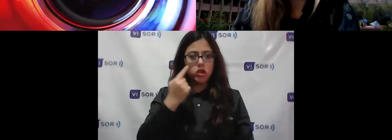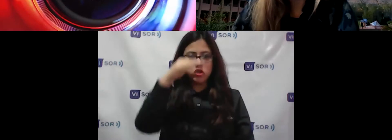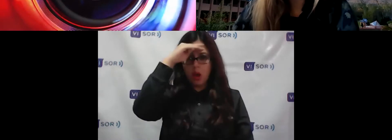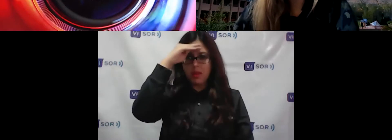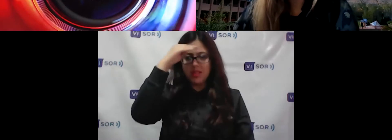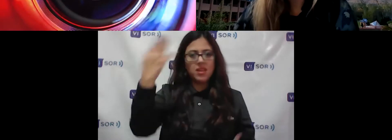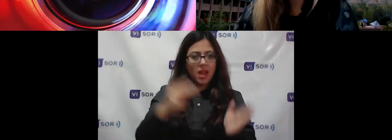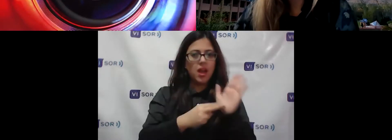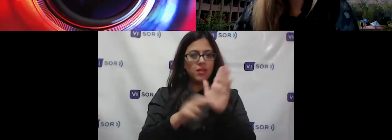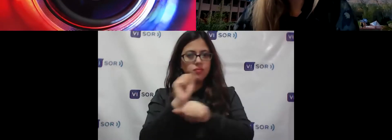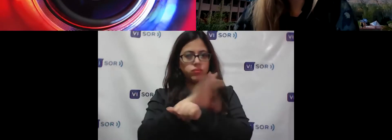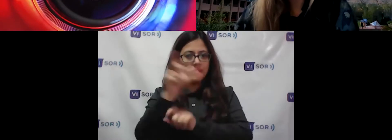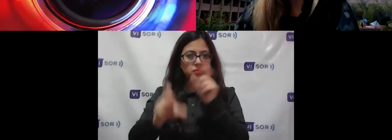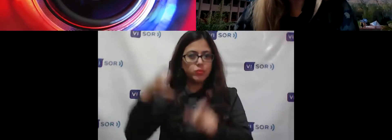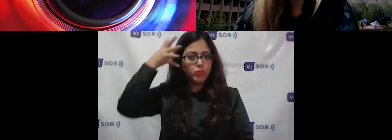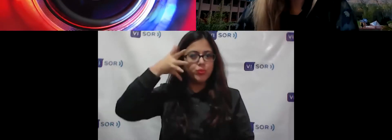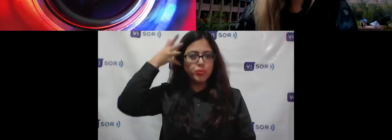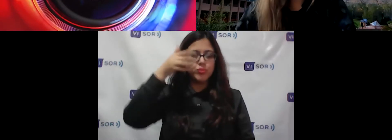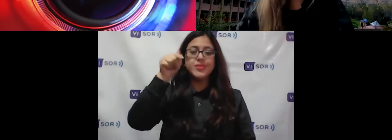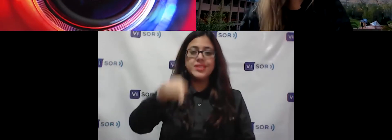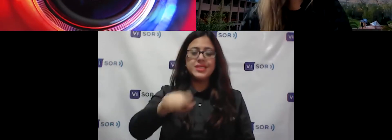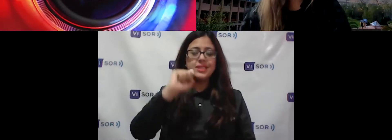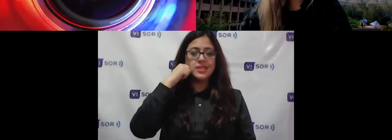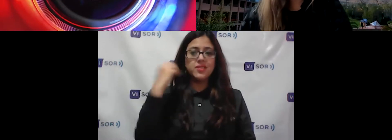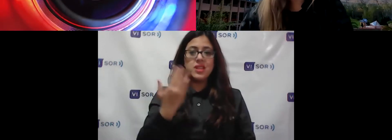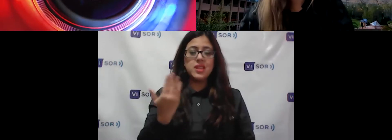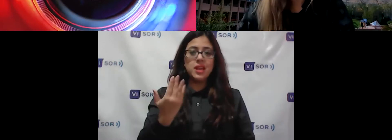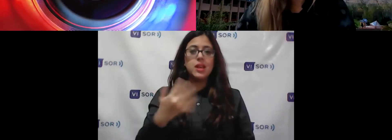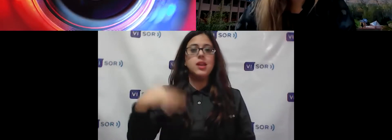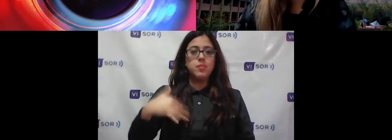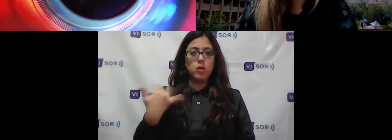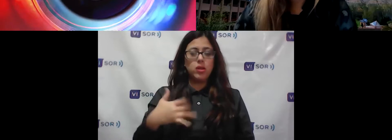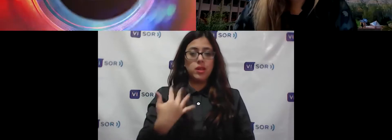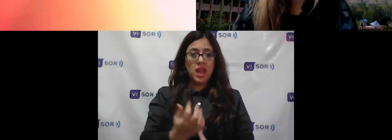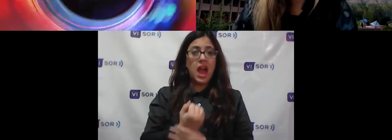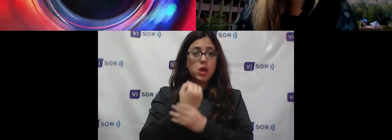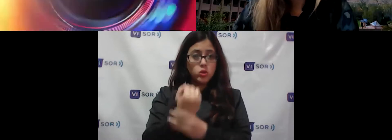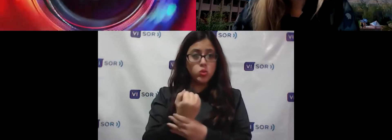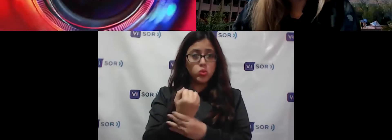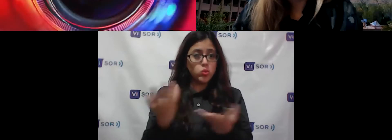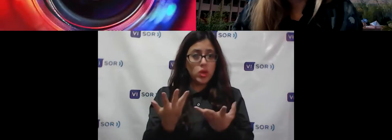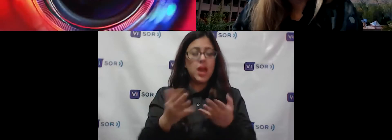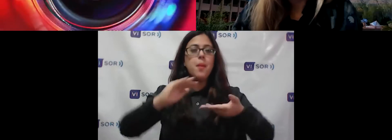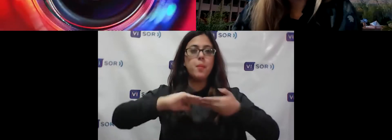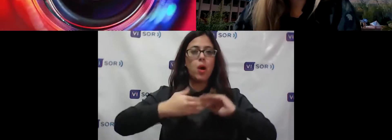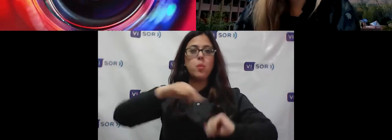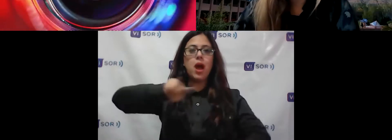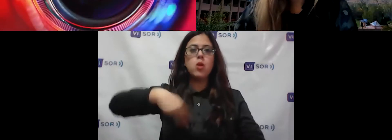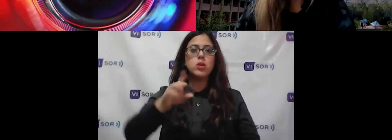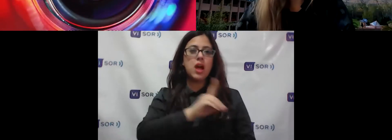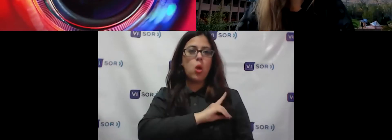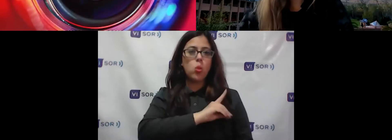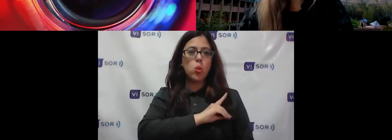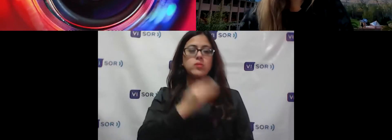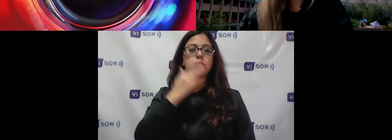presentaciones de nuestros expositores que sin duda han sido un valioso aporte para nuestra comunidad duoc uc compuesta por